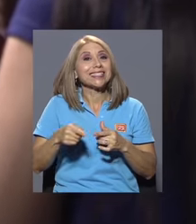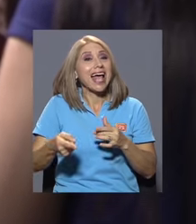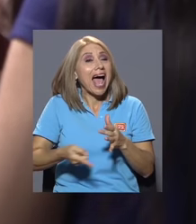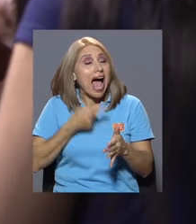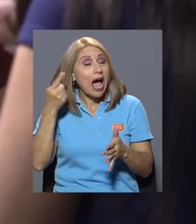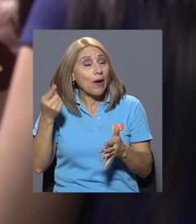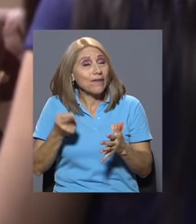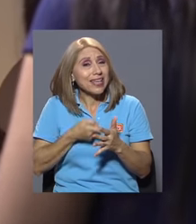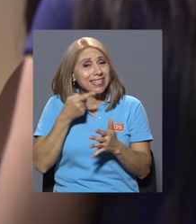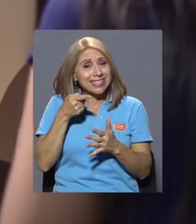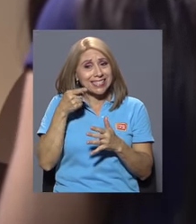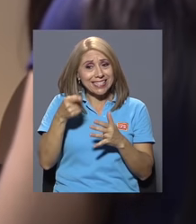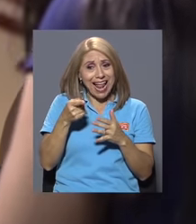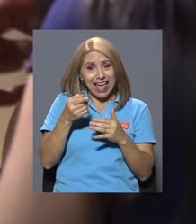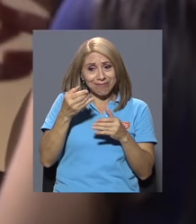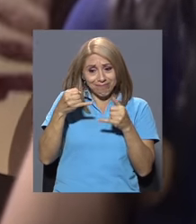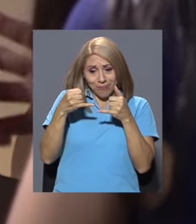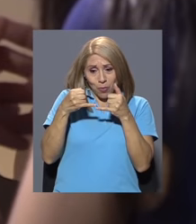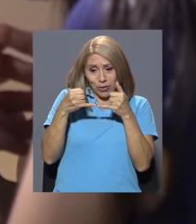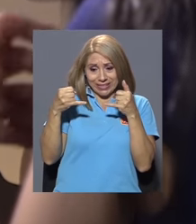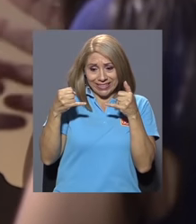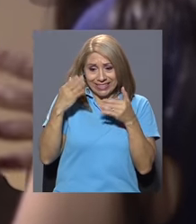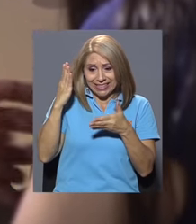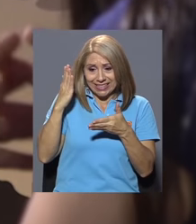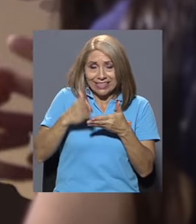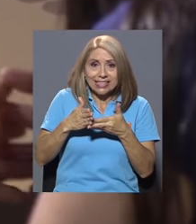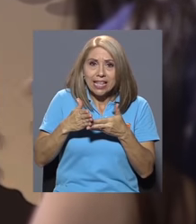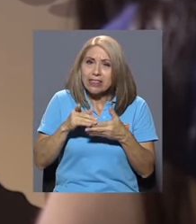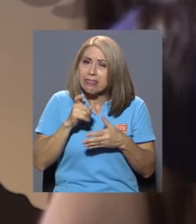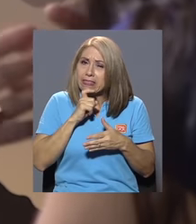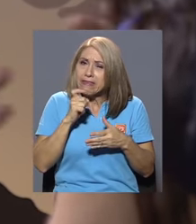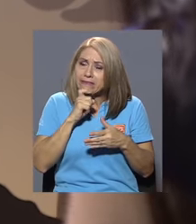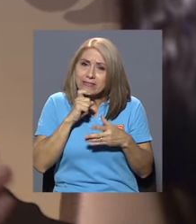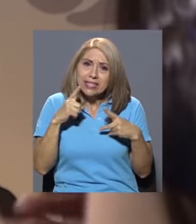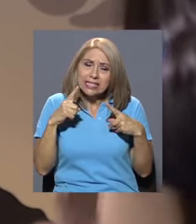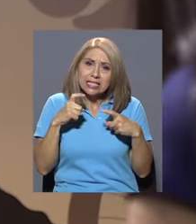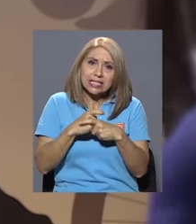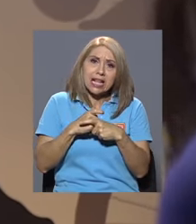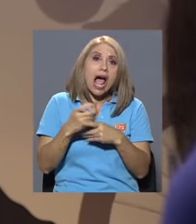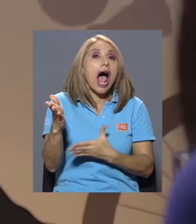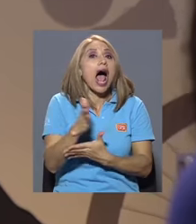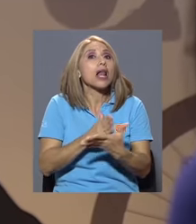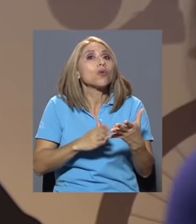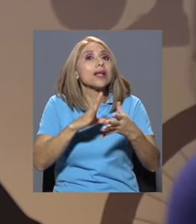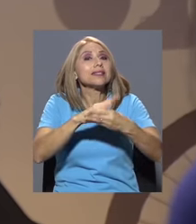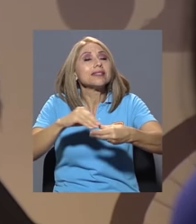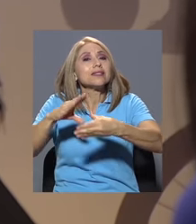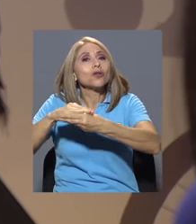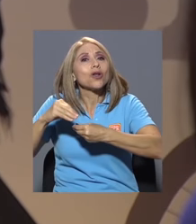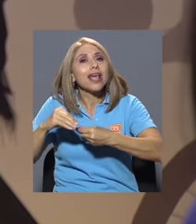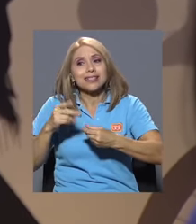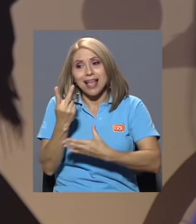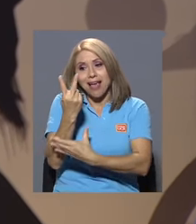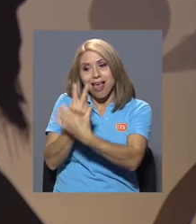son líneas a veces difusas, y de hecho hay relatos o historias que mezclan estos géneros.